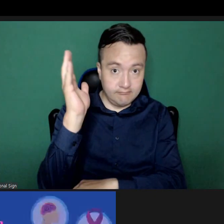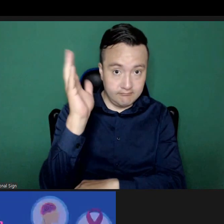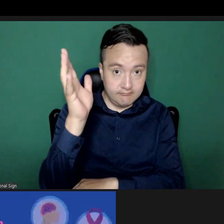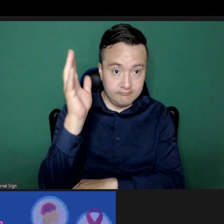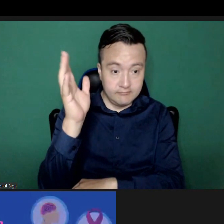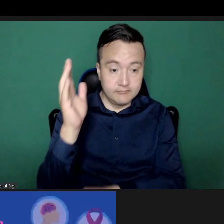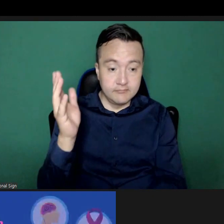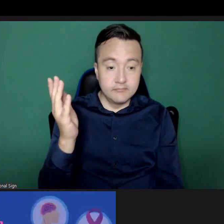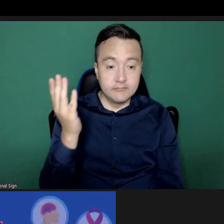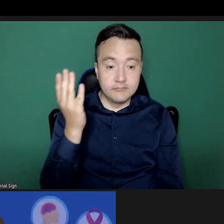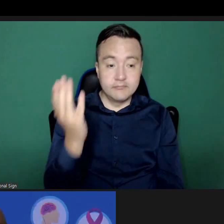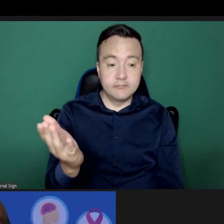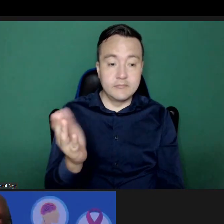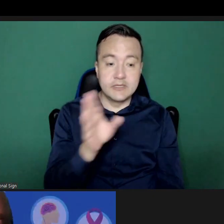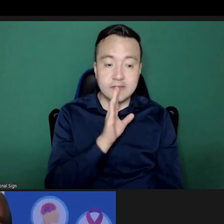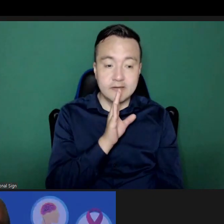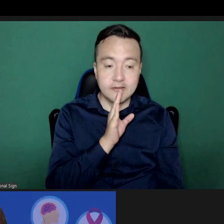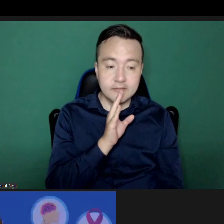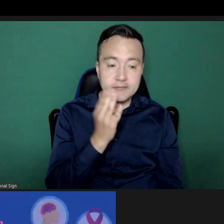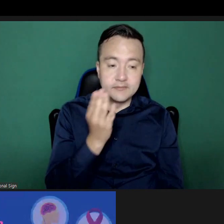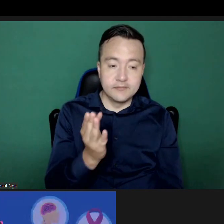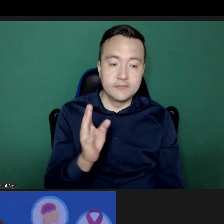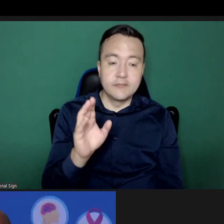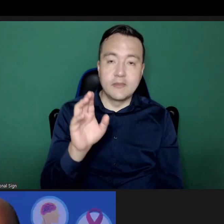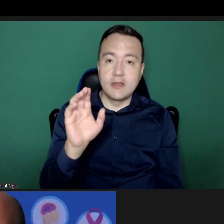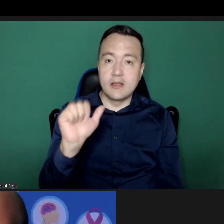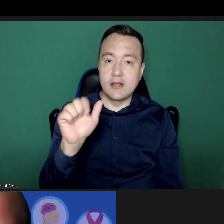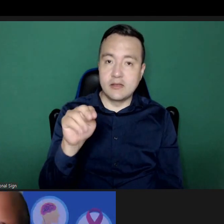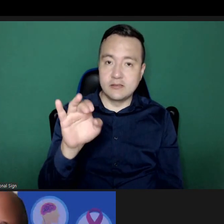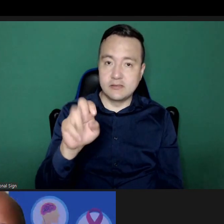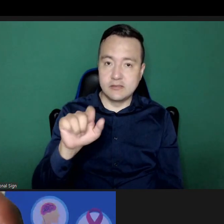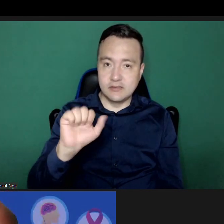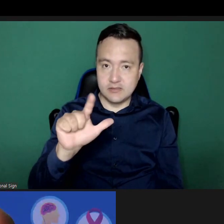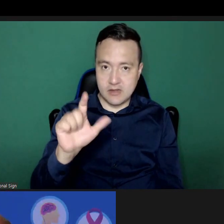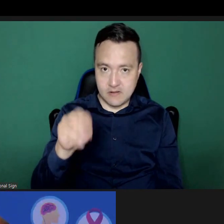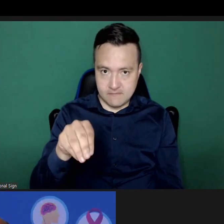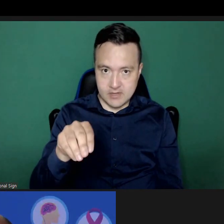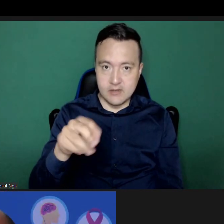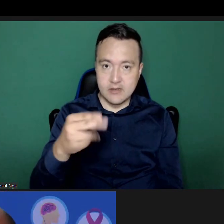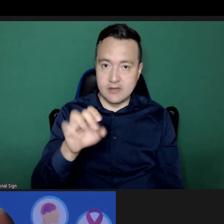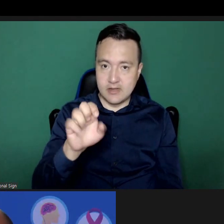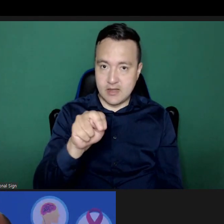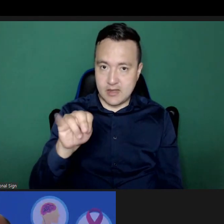al doctor Anselm Hennis, llegando ahora a la conclusión de nuestro webinario. Doctor